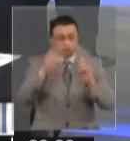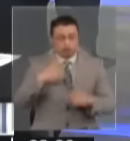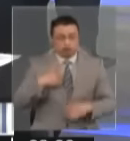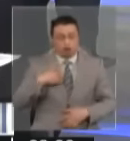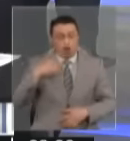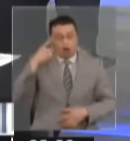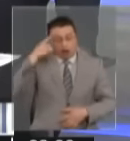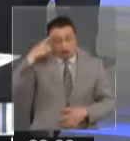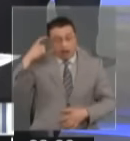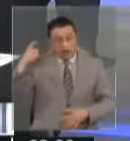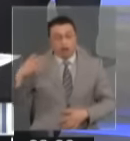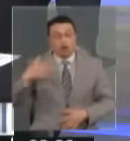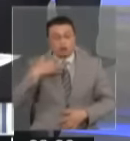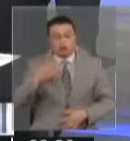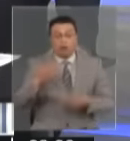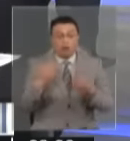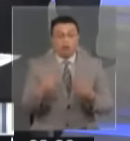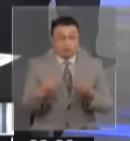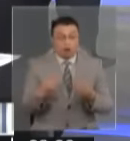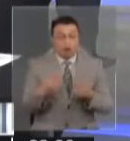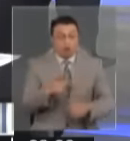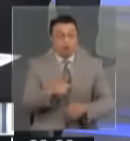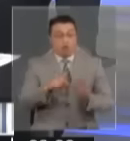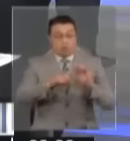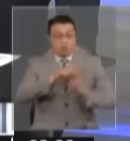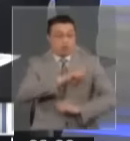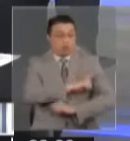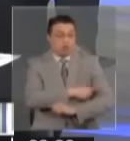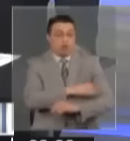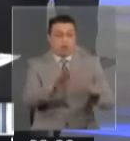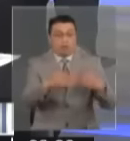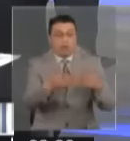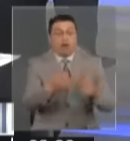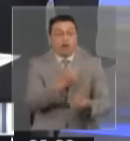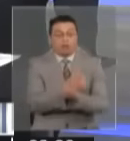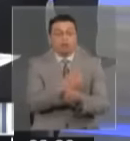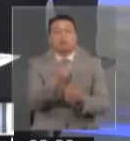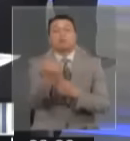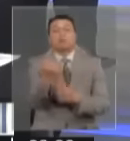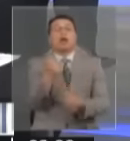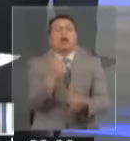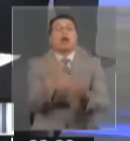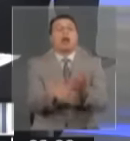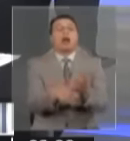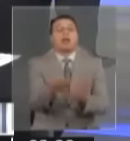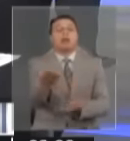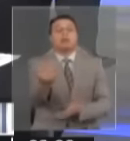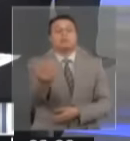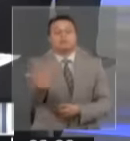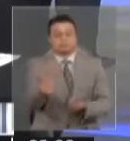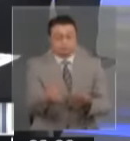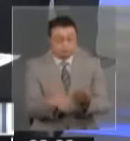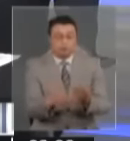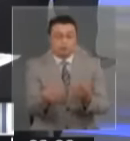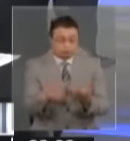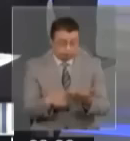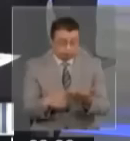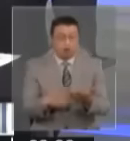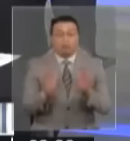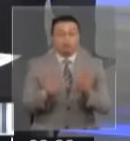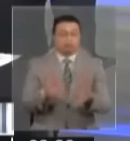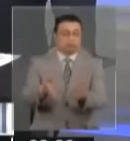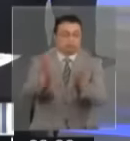una acertada atribución que se le puede dar a Carabineros, porque eso va a dar tranquilidad a la persona que es detenida y, en caso que no